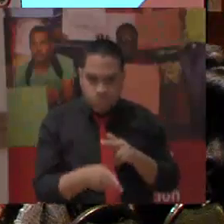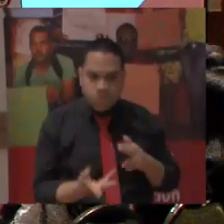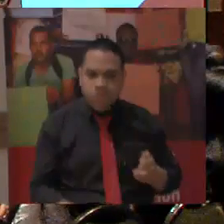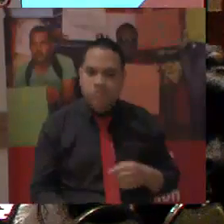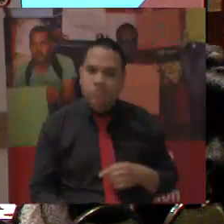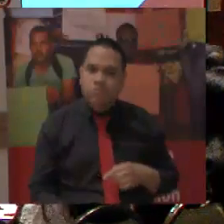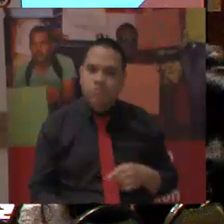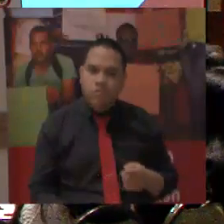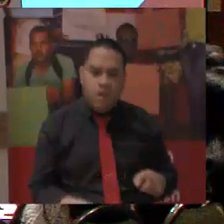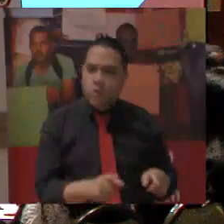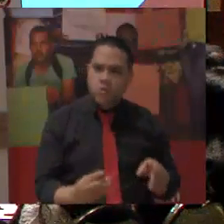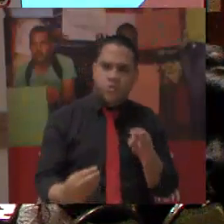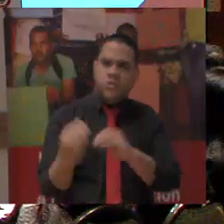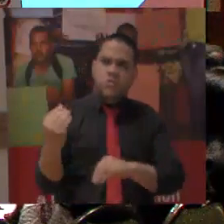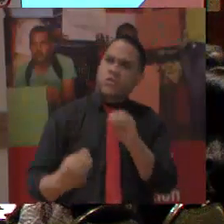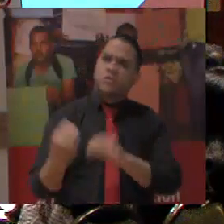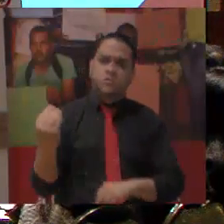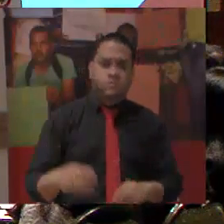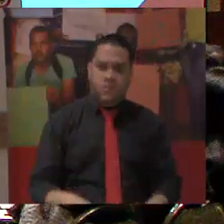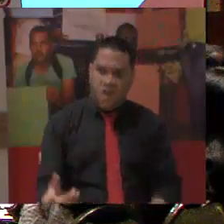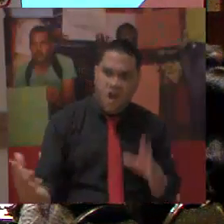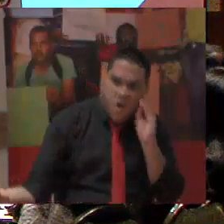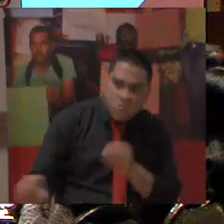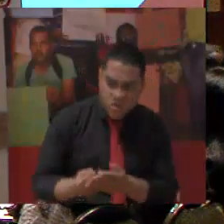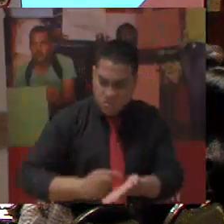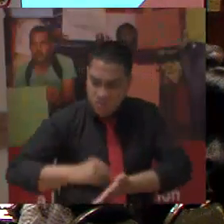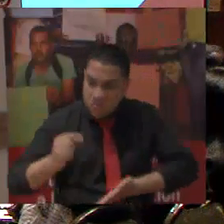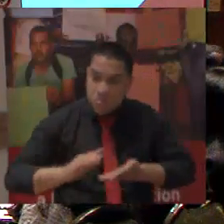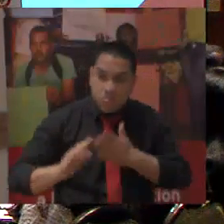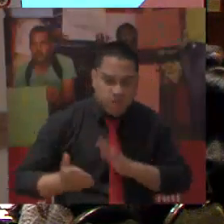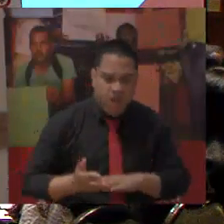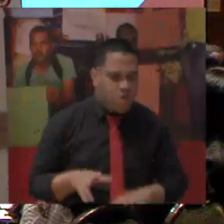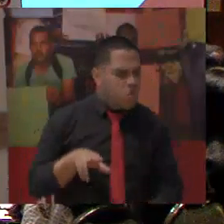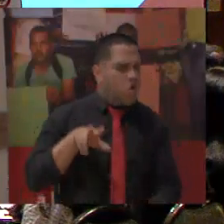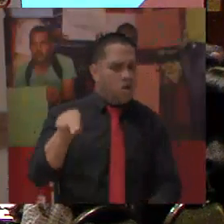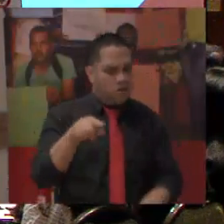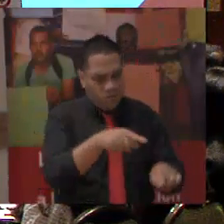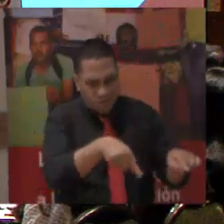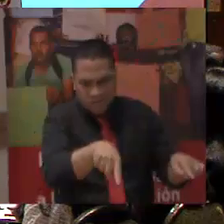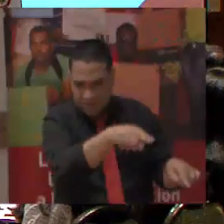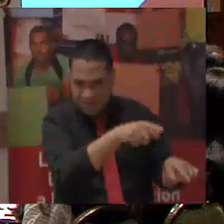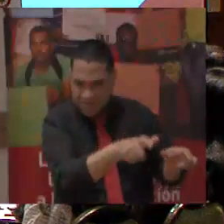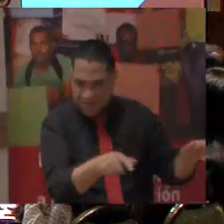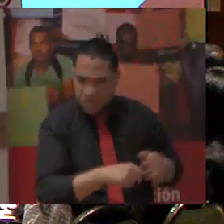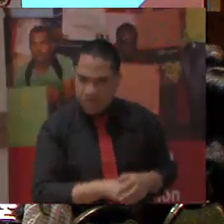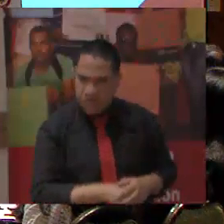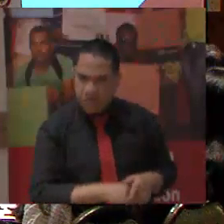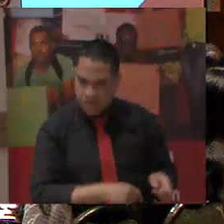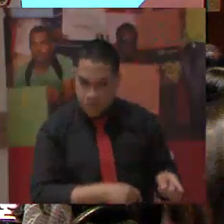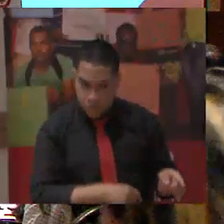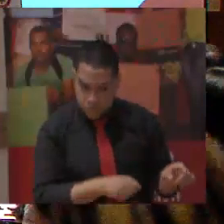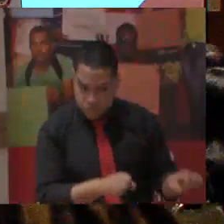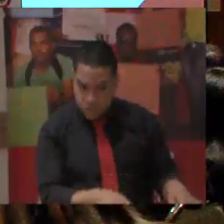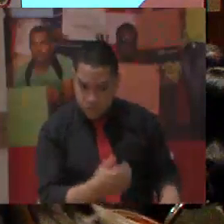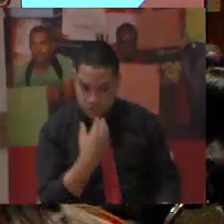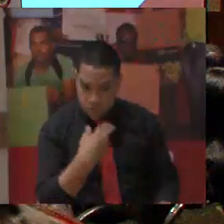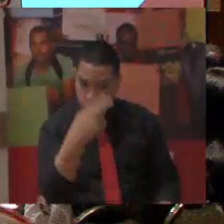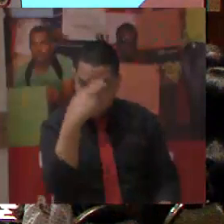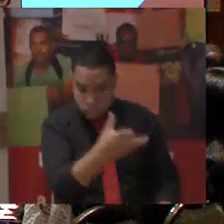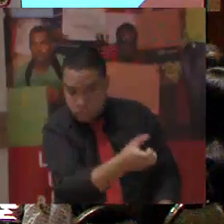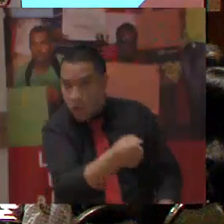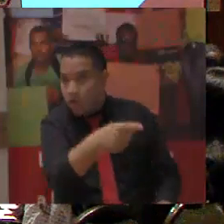¿Cuántos de los que se oponen a que haya acuerdos o que esto avance están dispuestos a entregar sus hijos a la